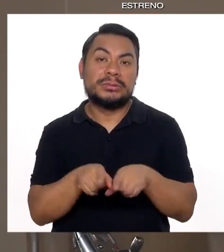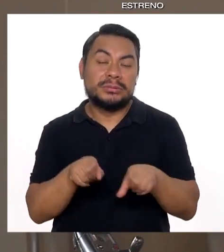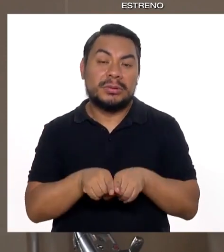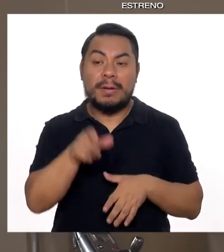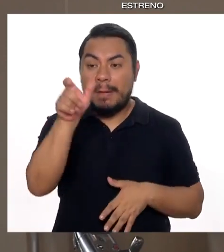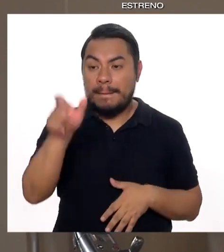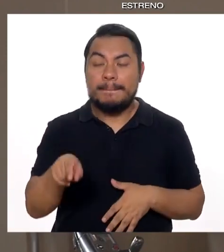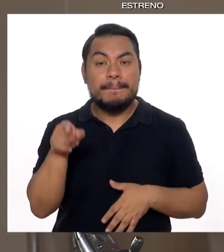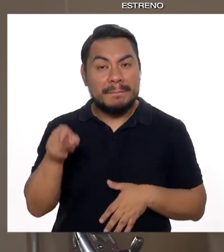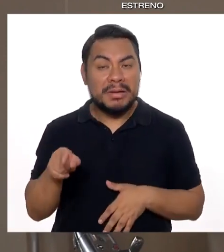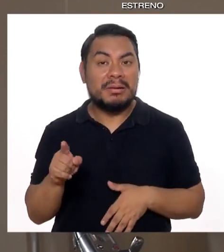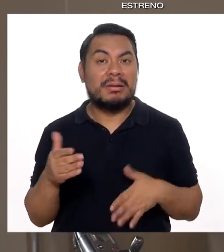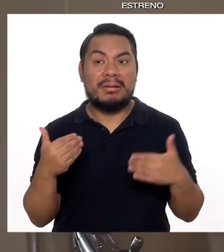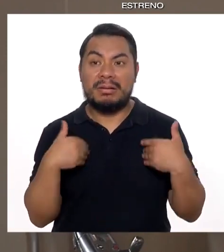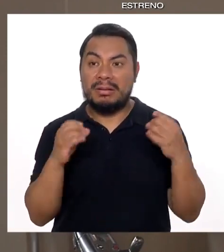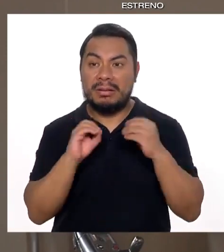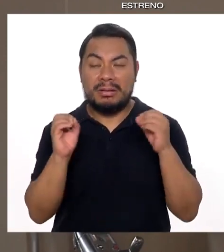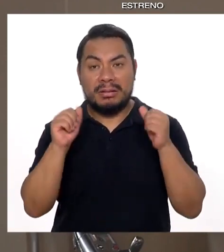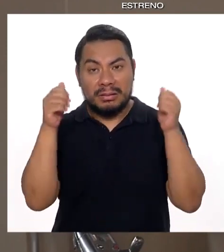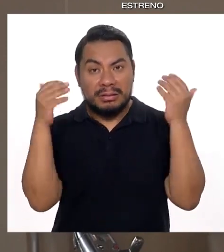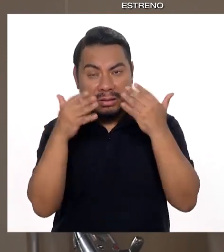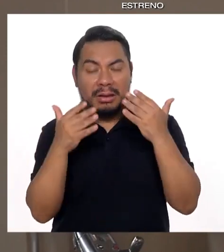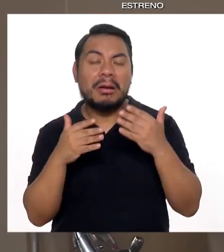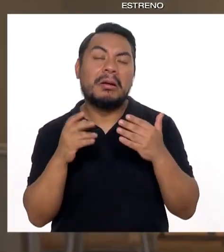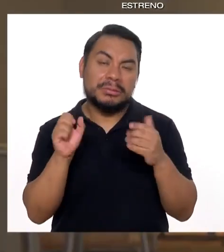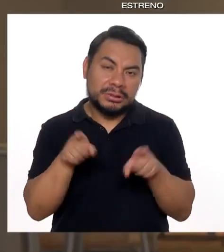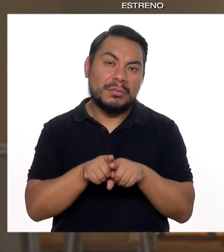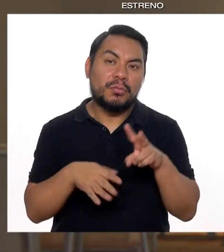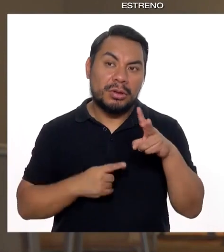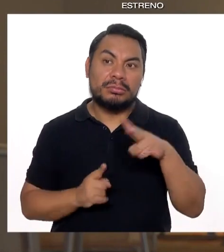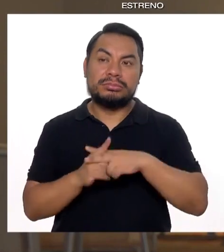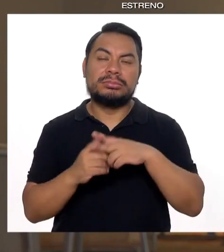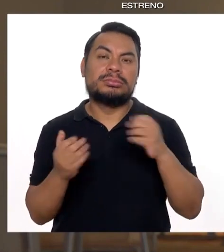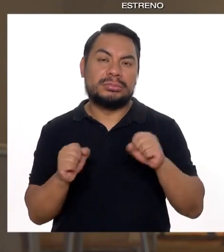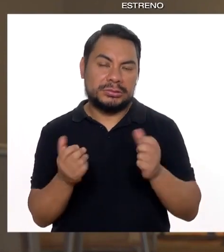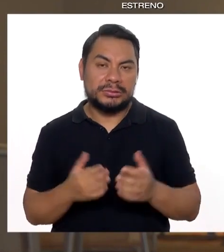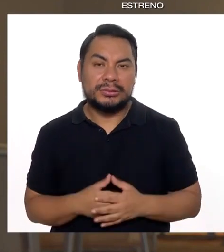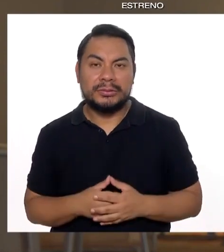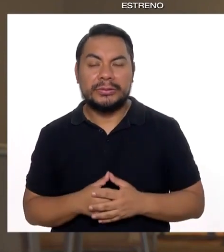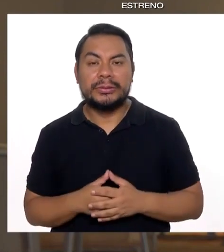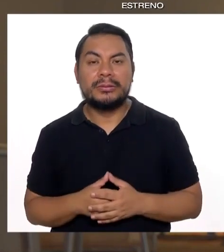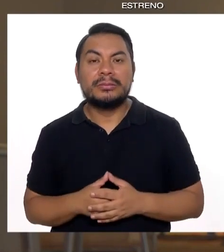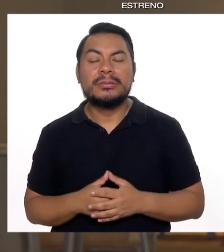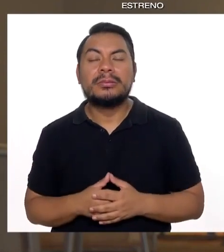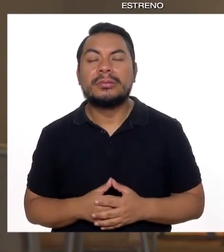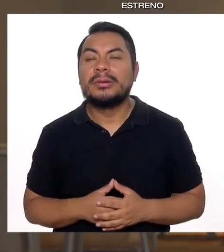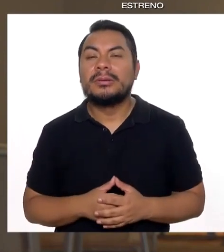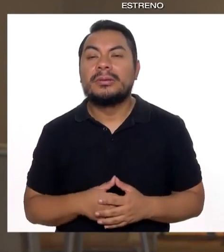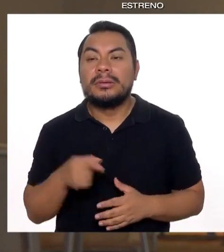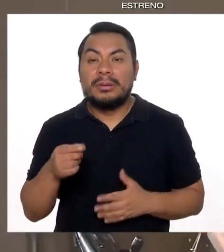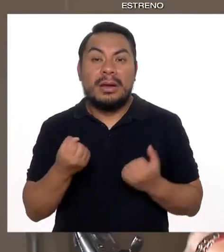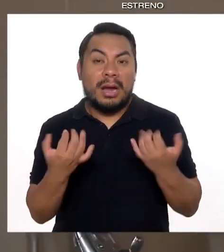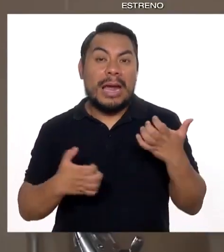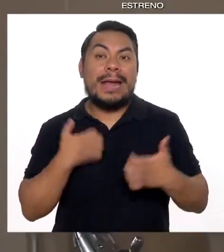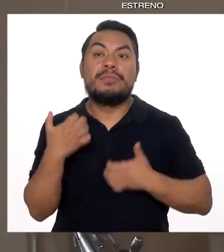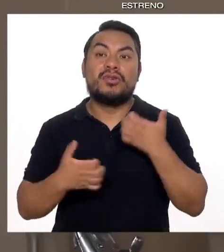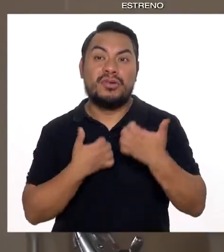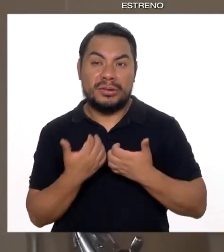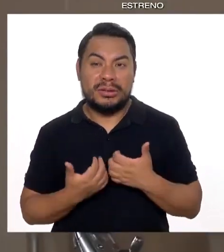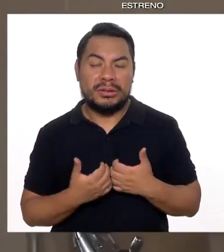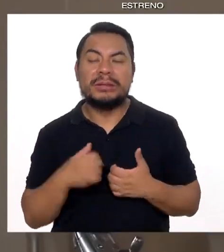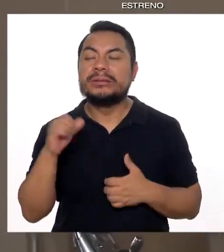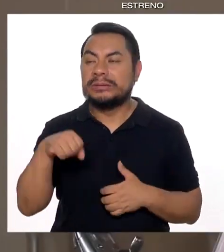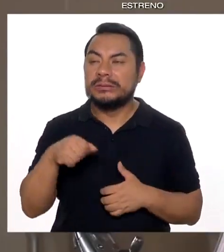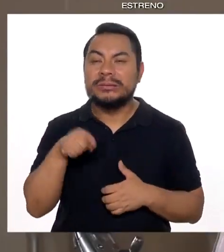manera que con una persona que no tenga el trastorno del espectro autista. Ya, o sea, puede ser algo ocasional, Así es.